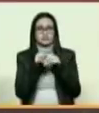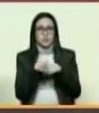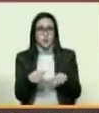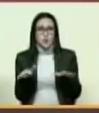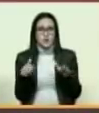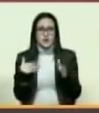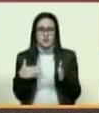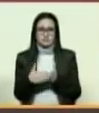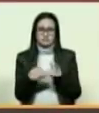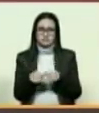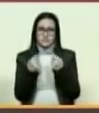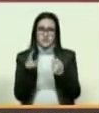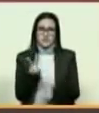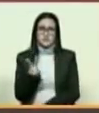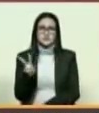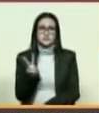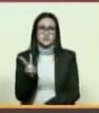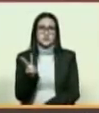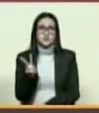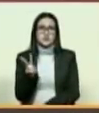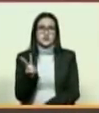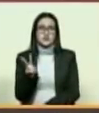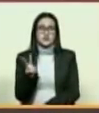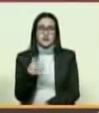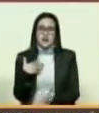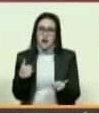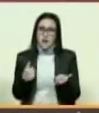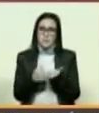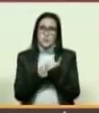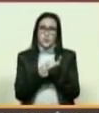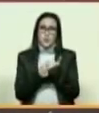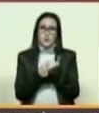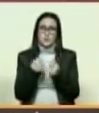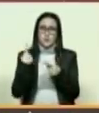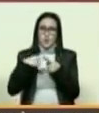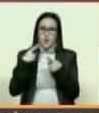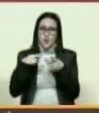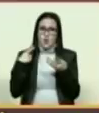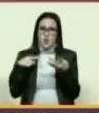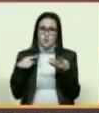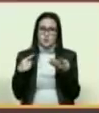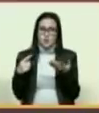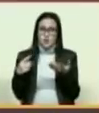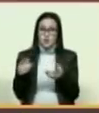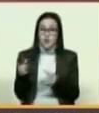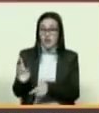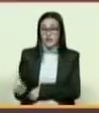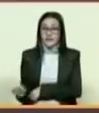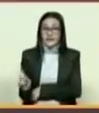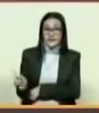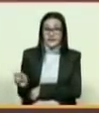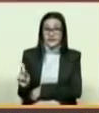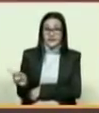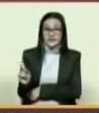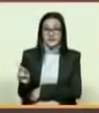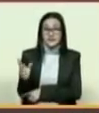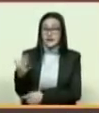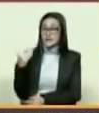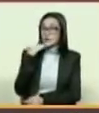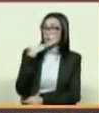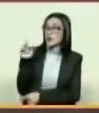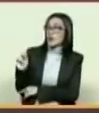agredir a Venezuela, para buscar apoyos en algunos de los que le mueven la cola a la administración Trump. Venezuela